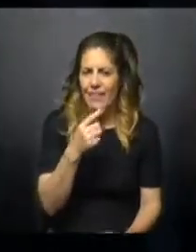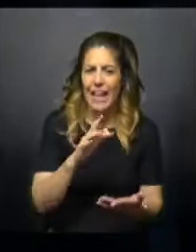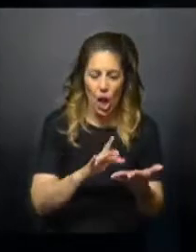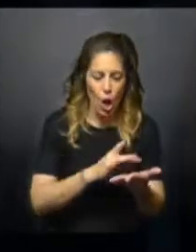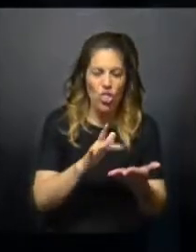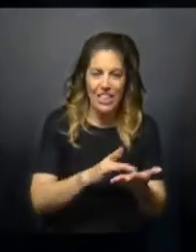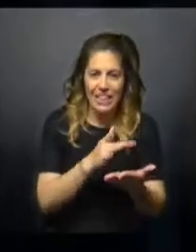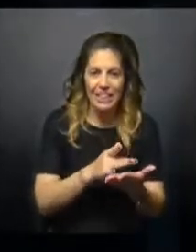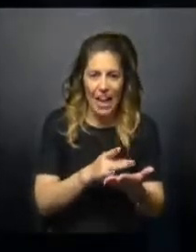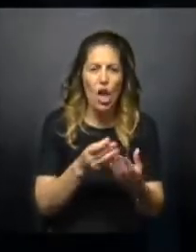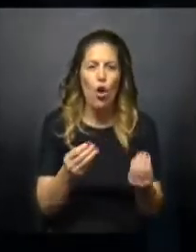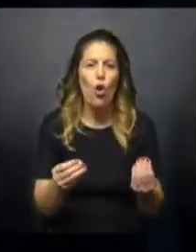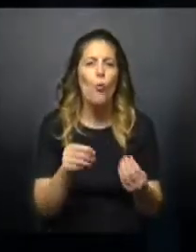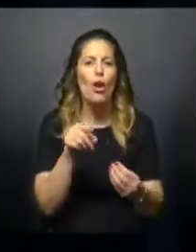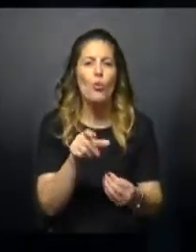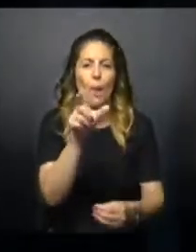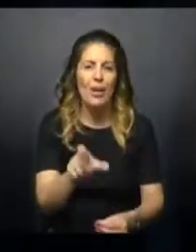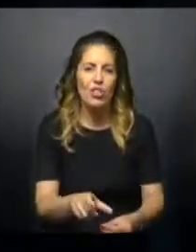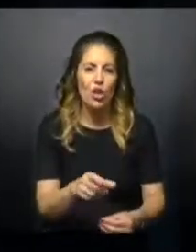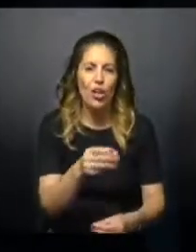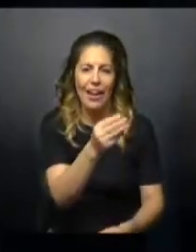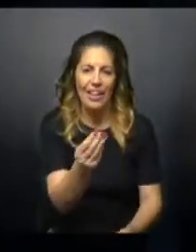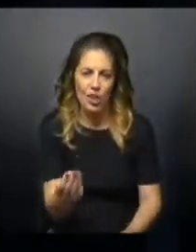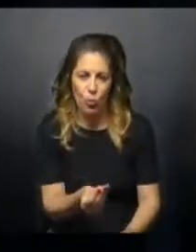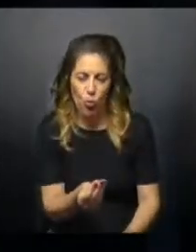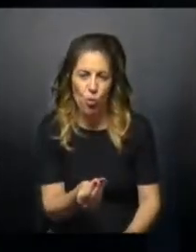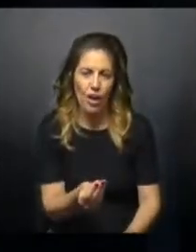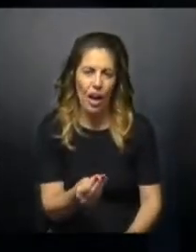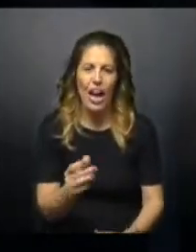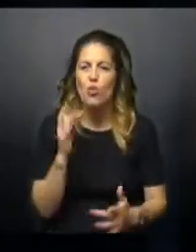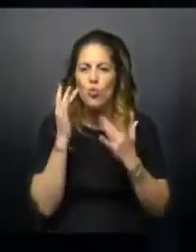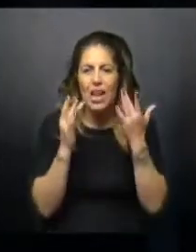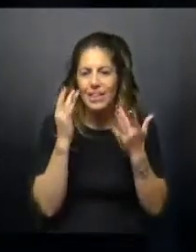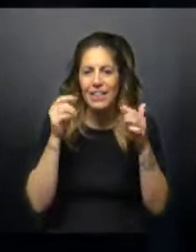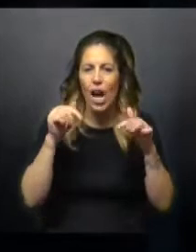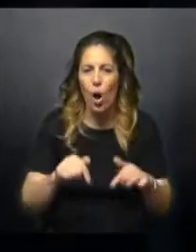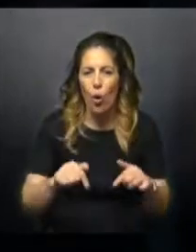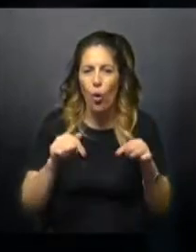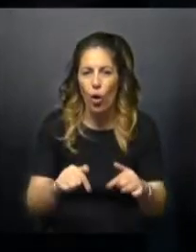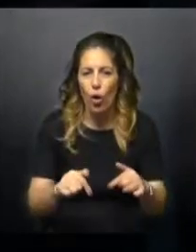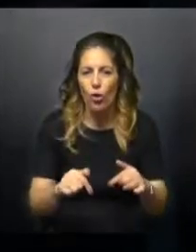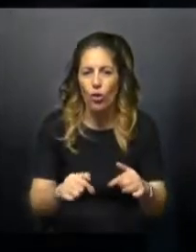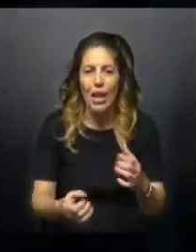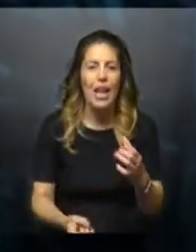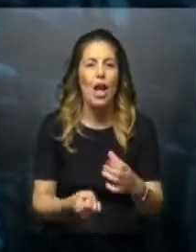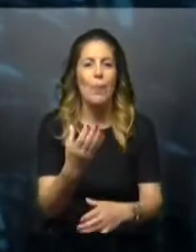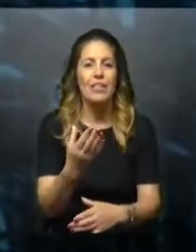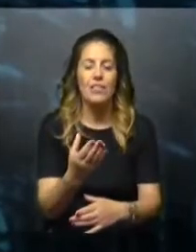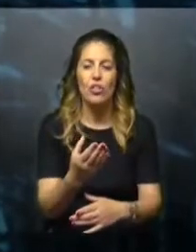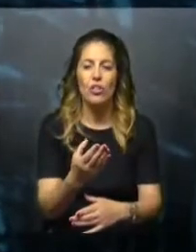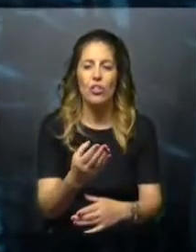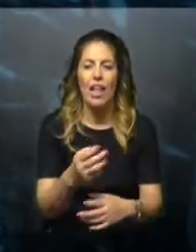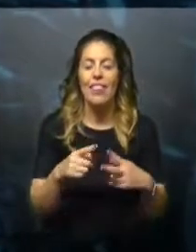ustedes o cómo juega en caricaturista o en un ilustrador en un artista hoy la aparición de